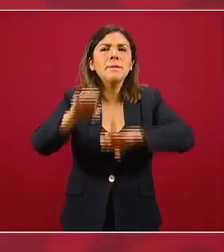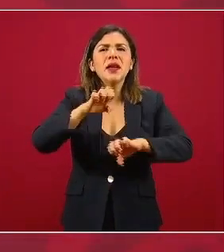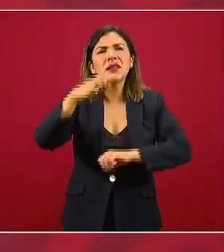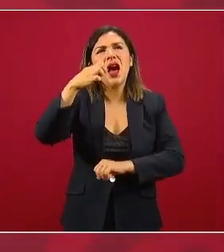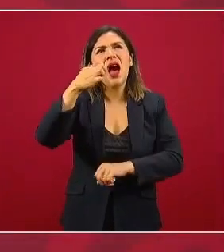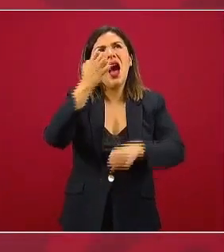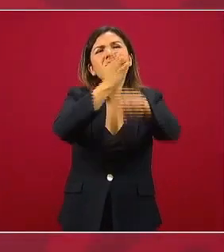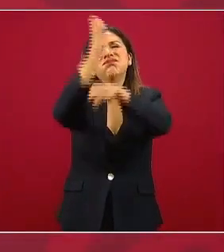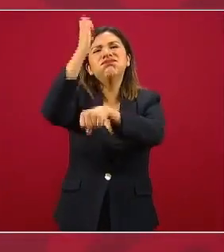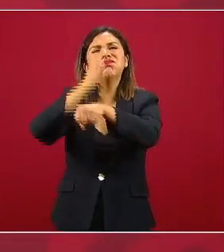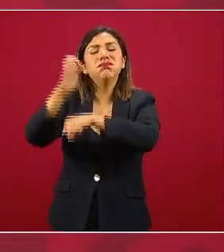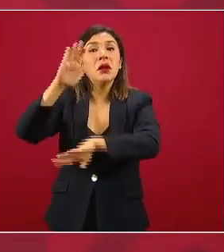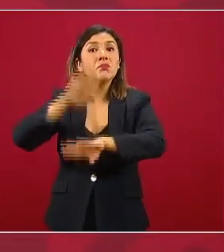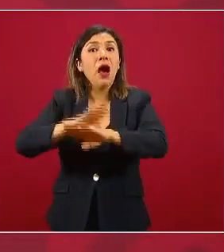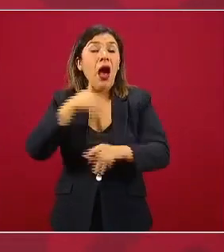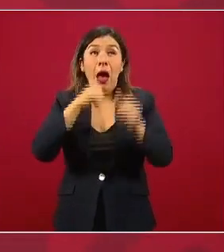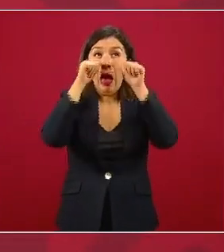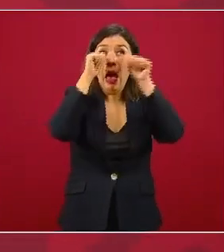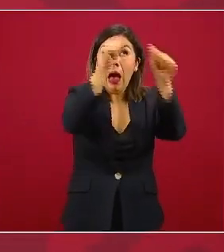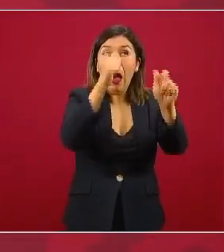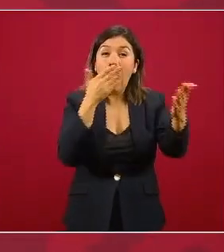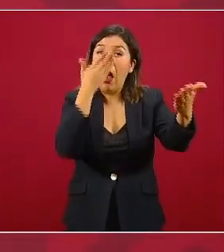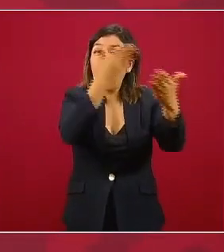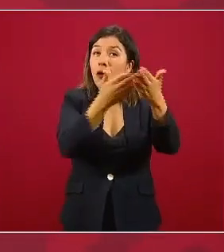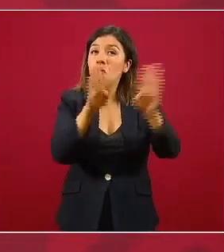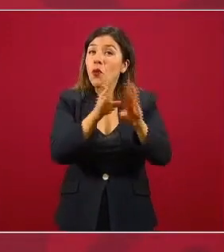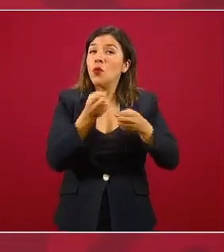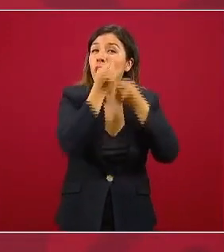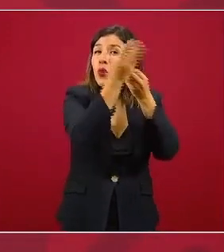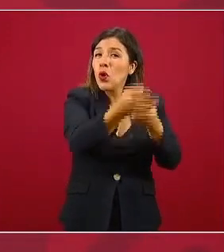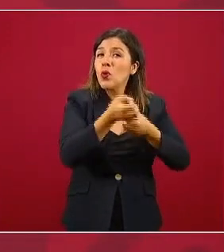extranjeras predilectas.